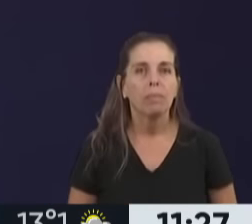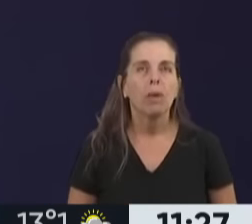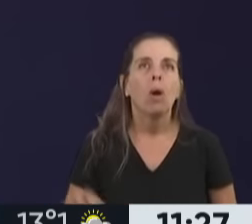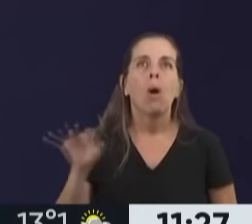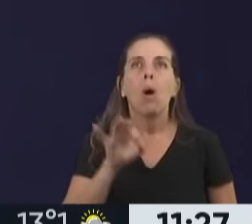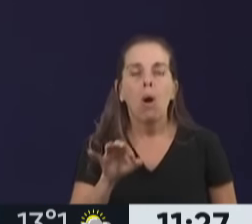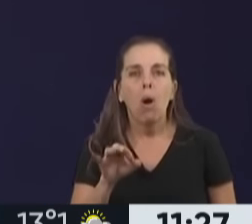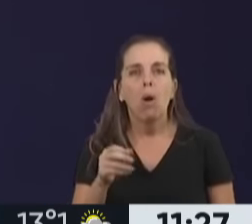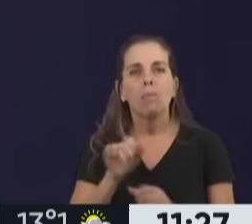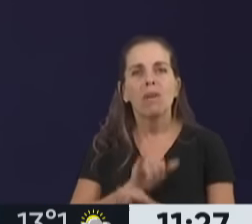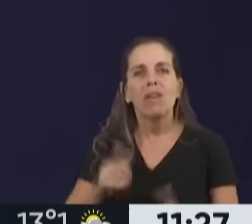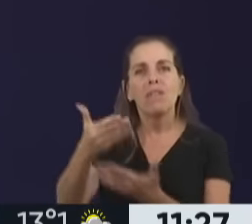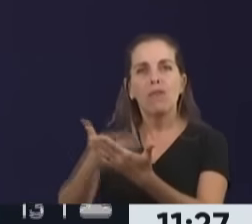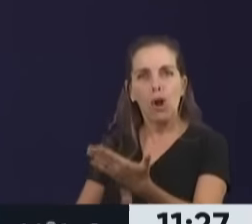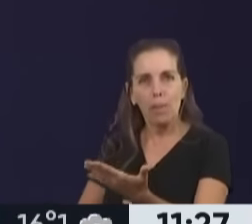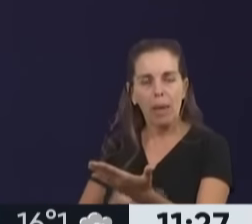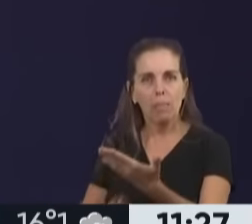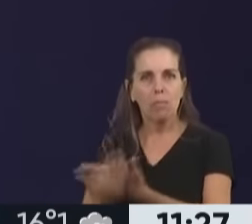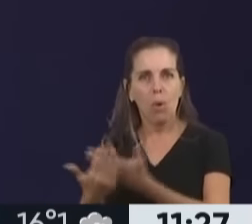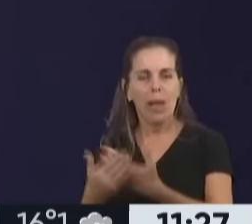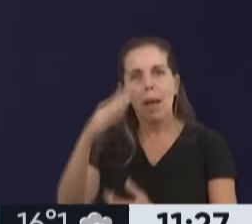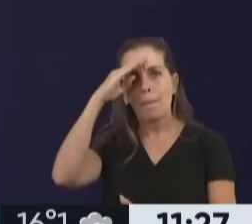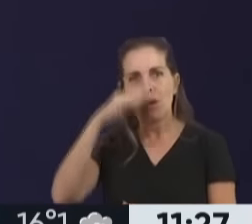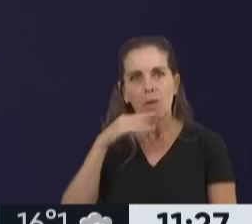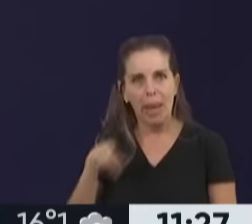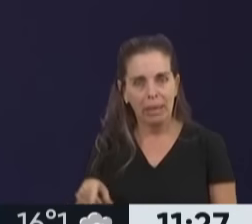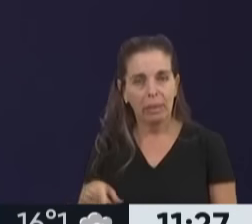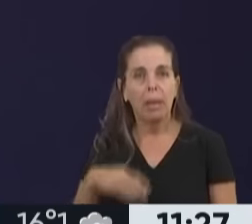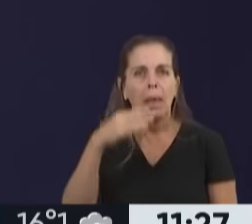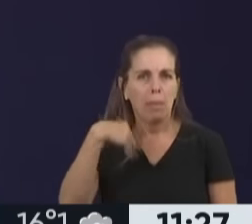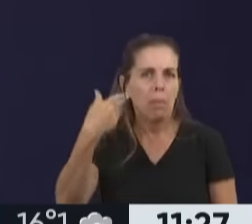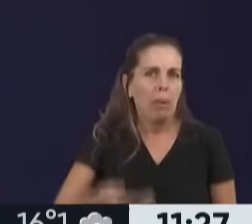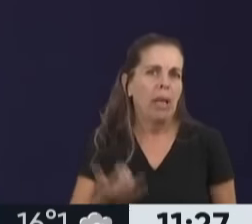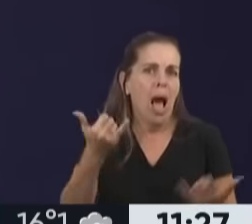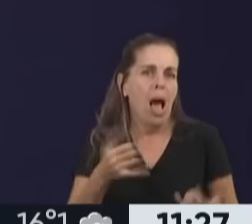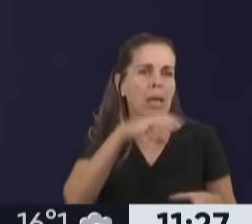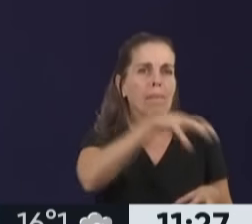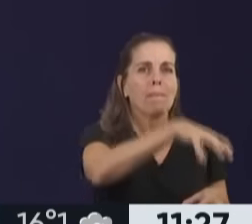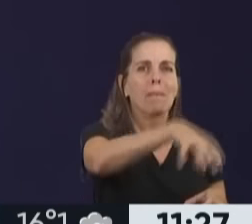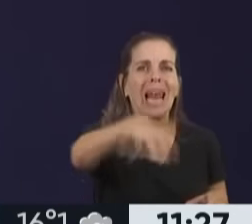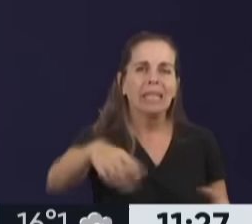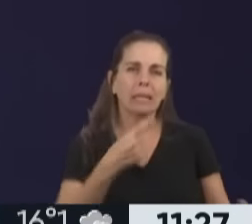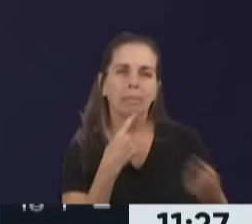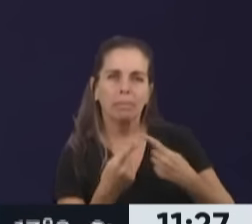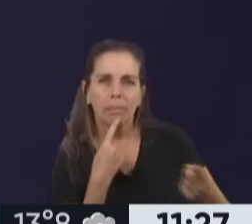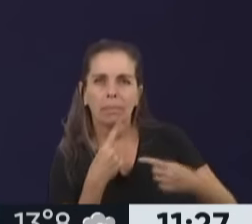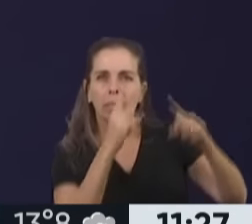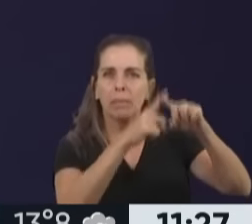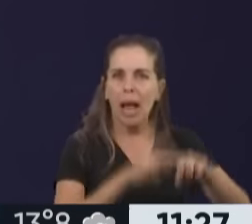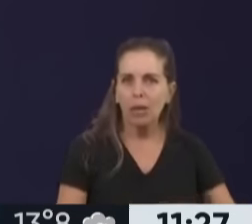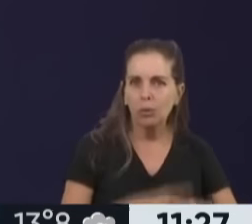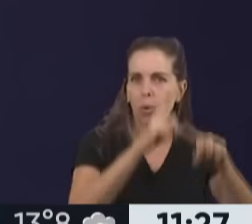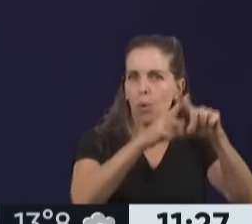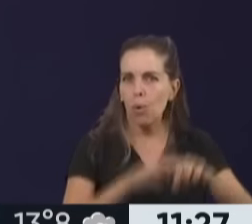que el informe lo publica de manera mensual y después tenés un montón de consultoras y de cuestiones el propio